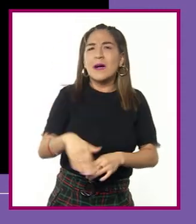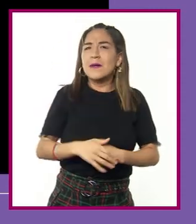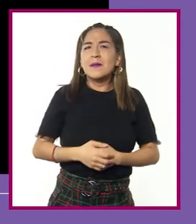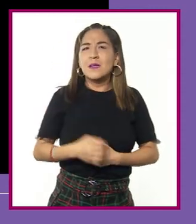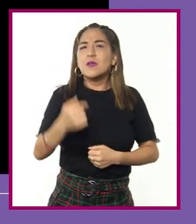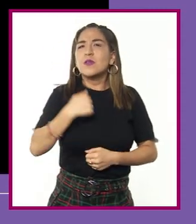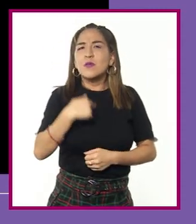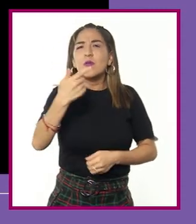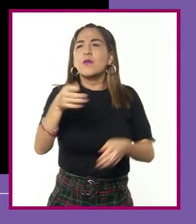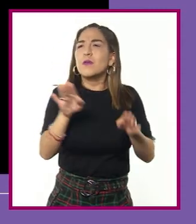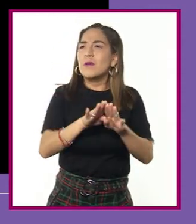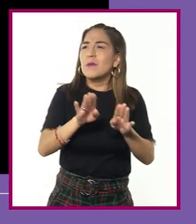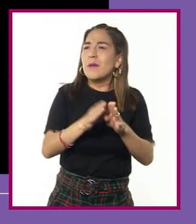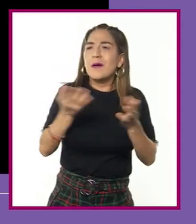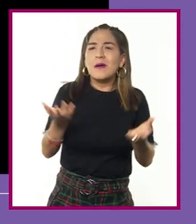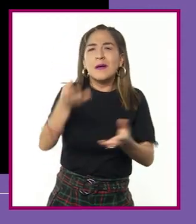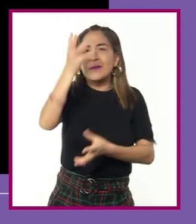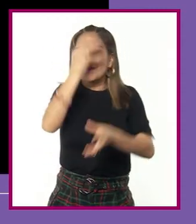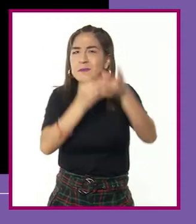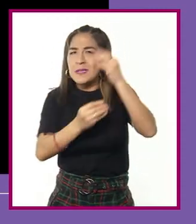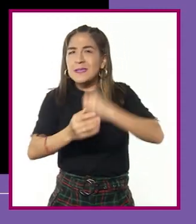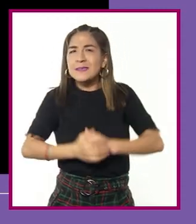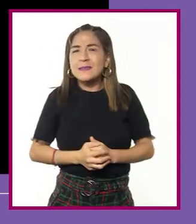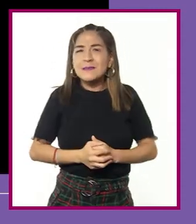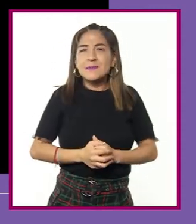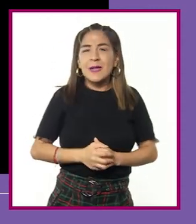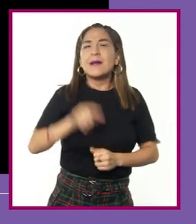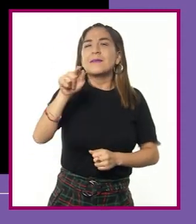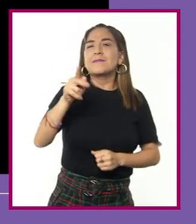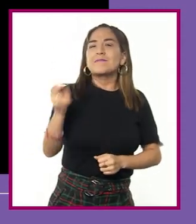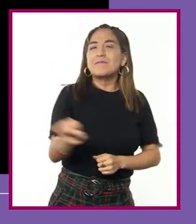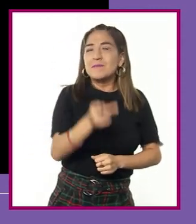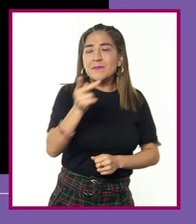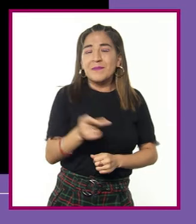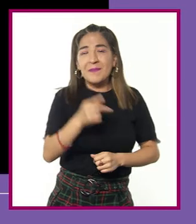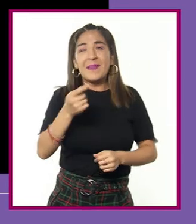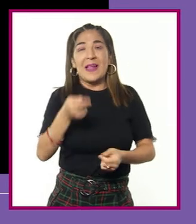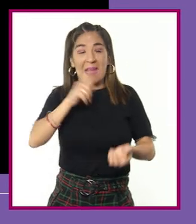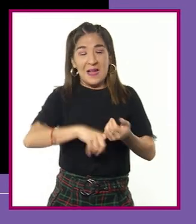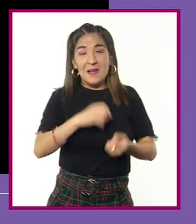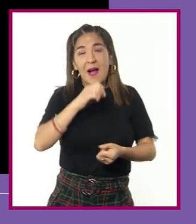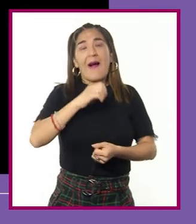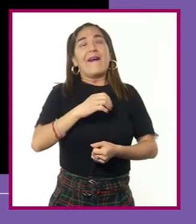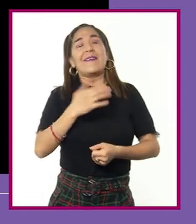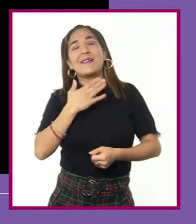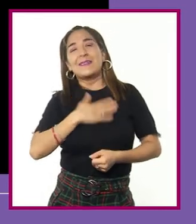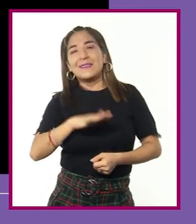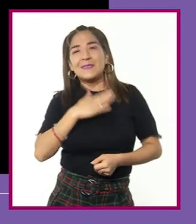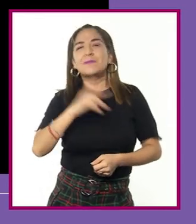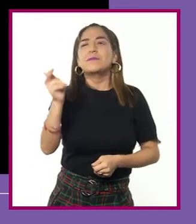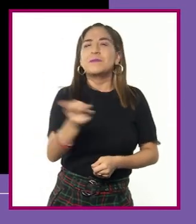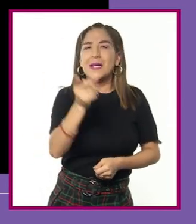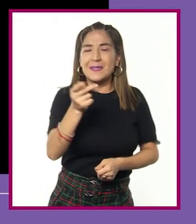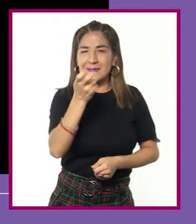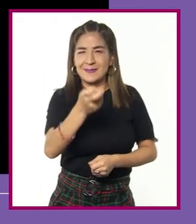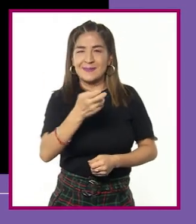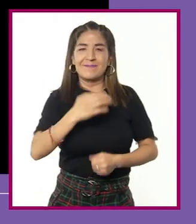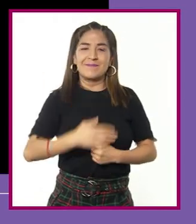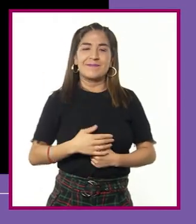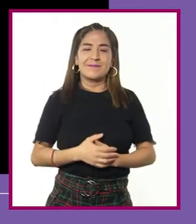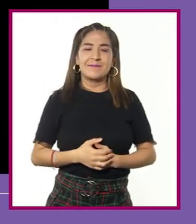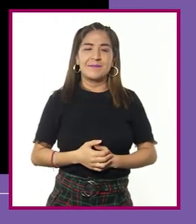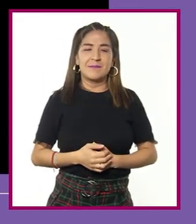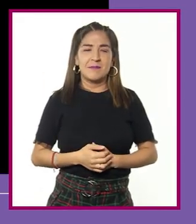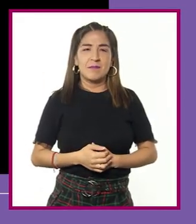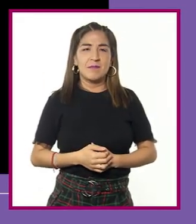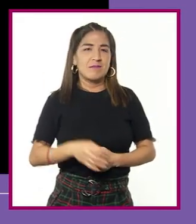soy un súbdito?, preguntó él mientras bostezaba. Estaba muy cansado por el viaje.